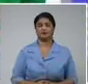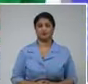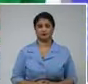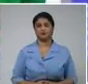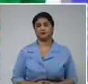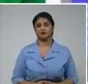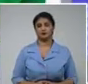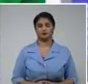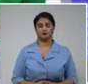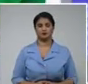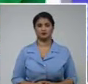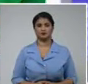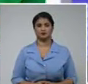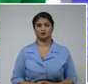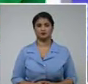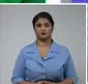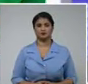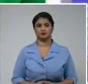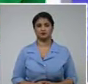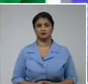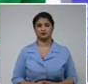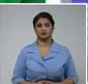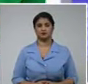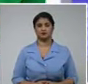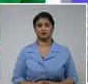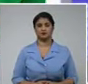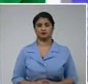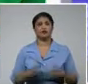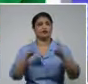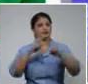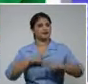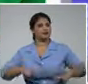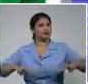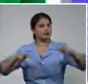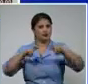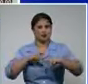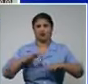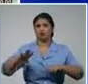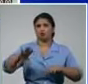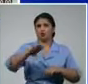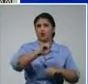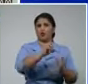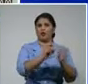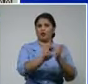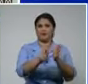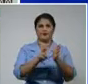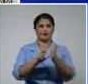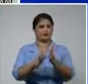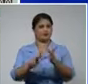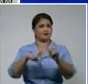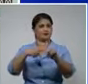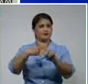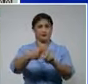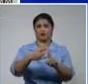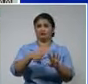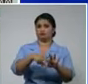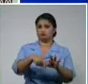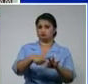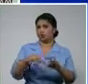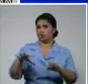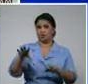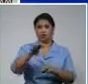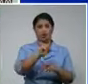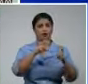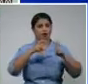Procesamos muestras de todas las provincias y el municipio especial Isla de la Juventud, el mayor por ciento en